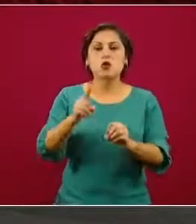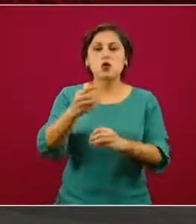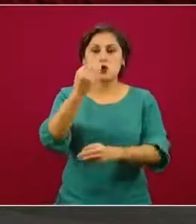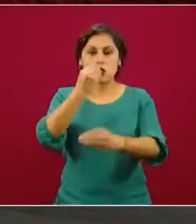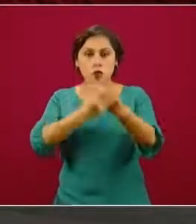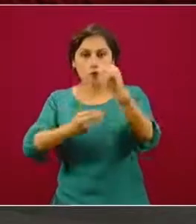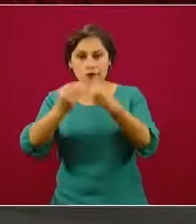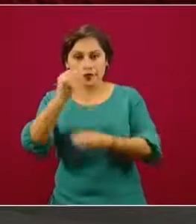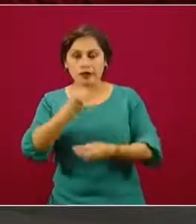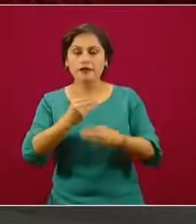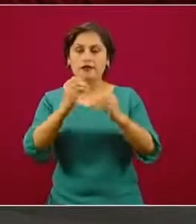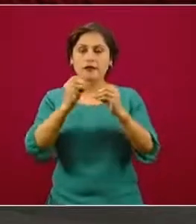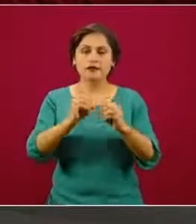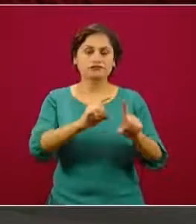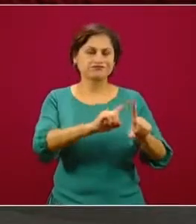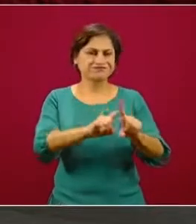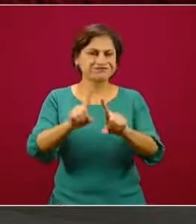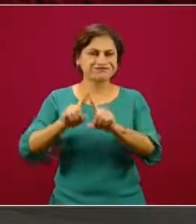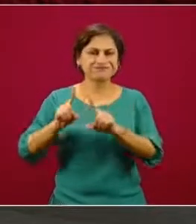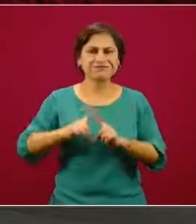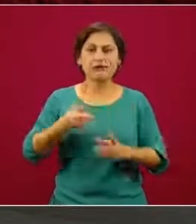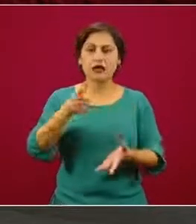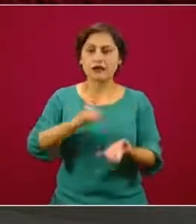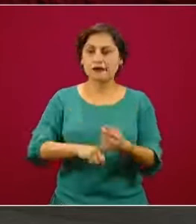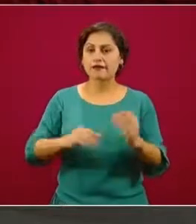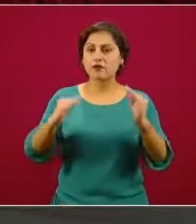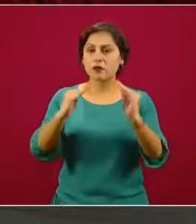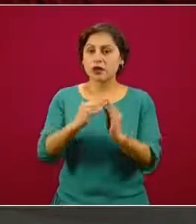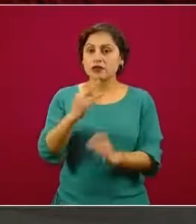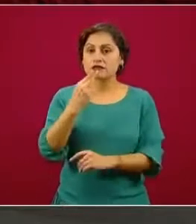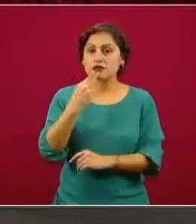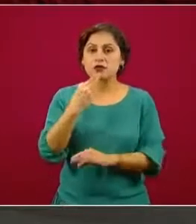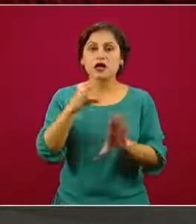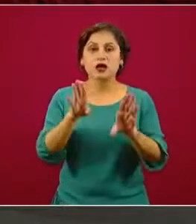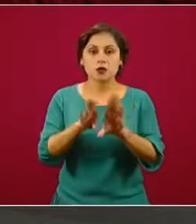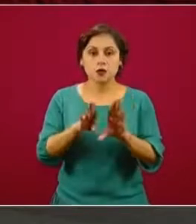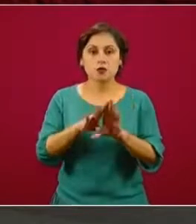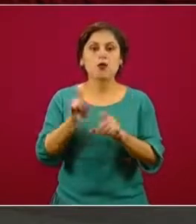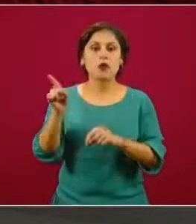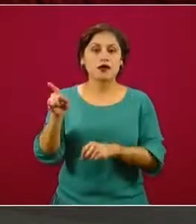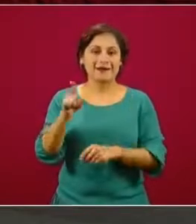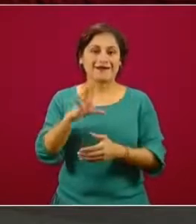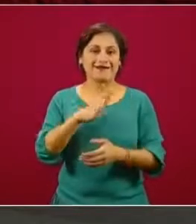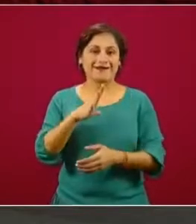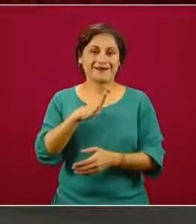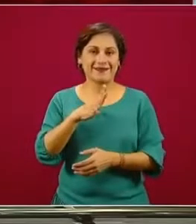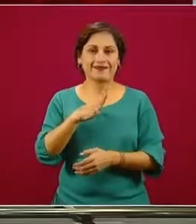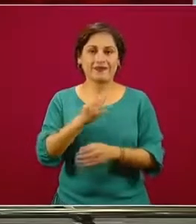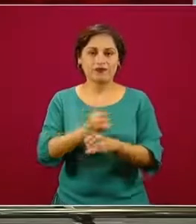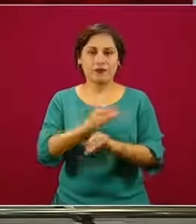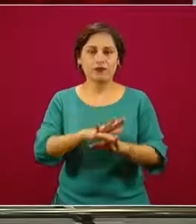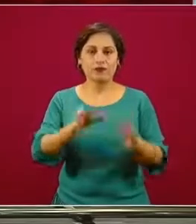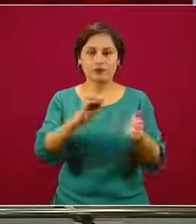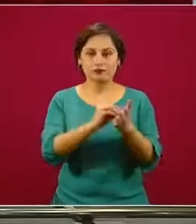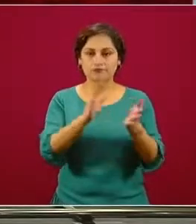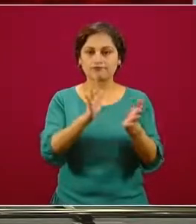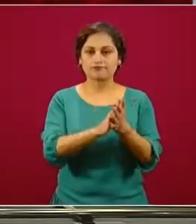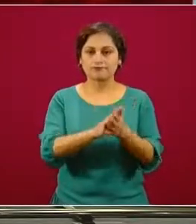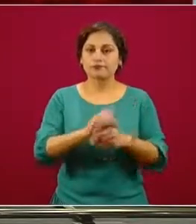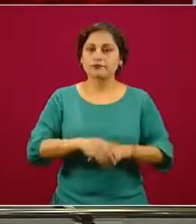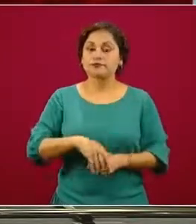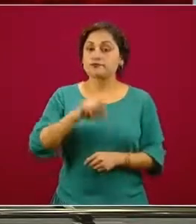alimentos, cucharas, vasos, tazas, etcétera. Y una recomendación específica que está en esa guía es